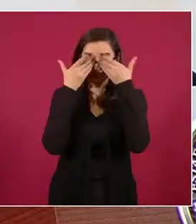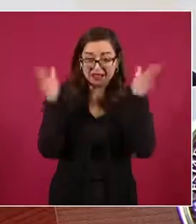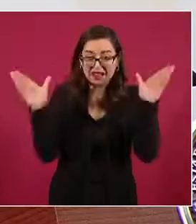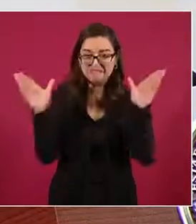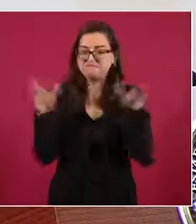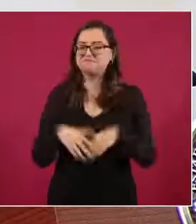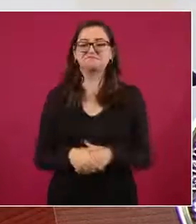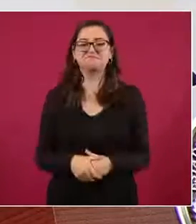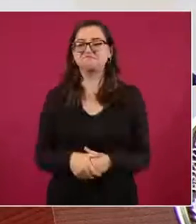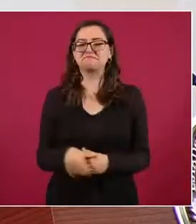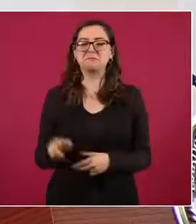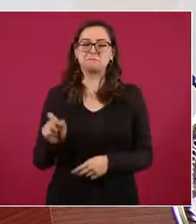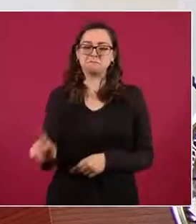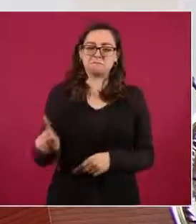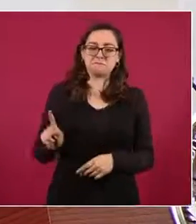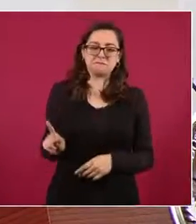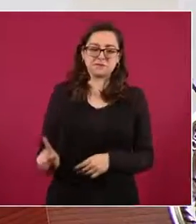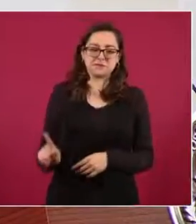cuando en realidad